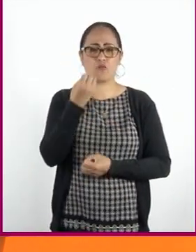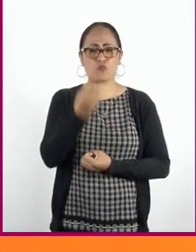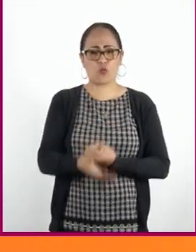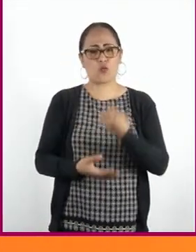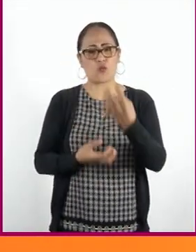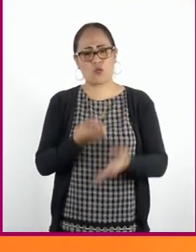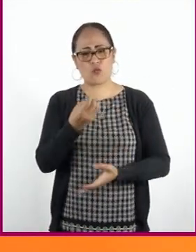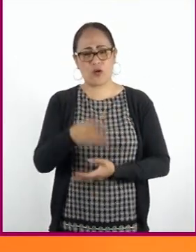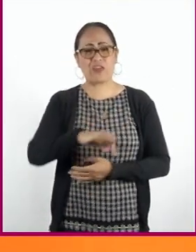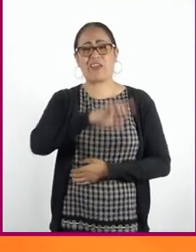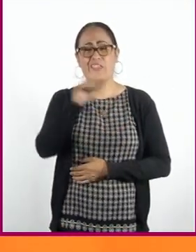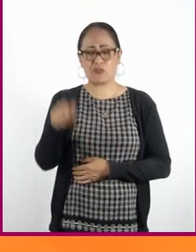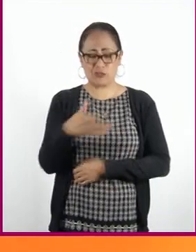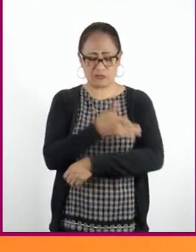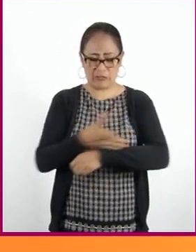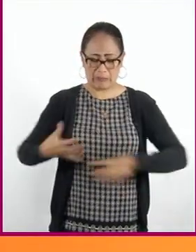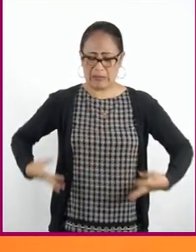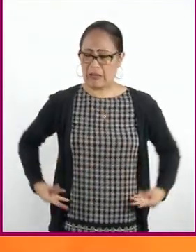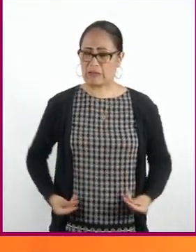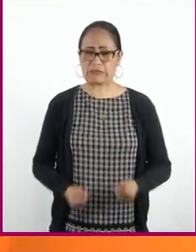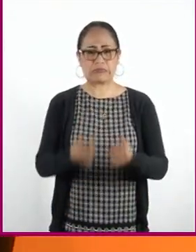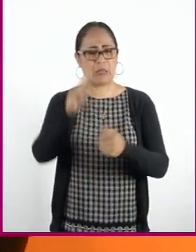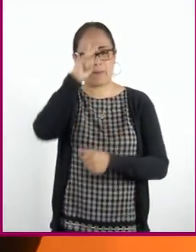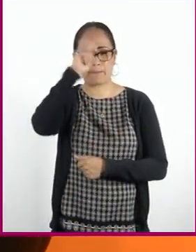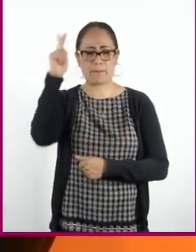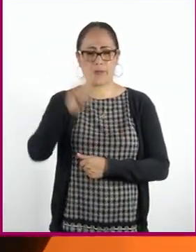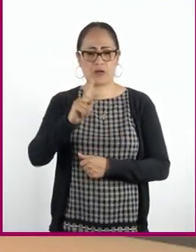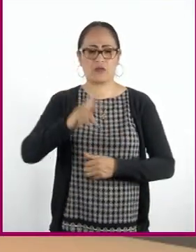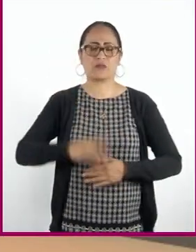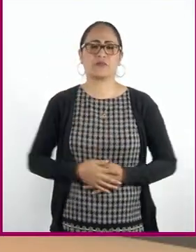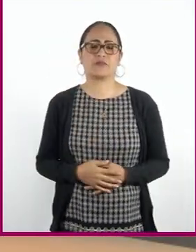aumentando así el gasto familiar.